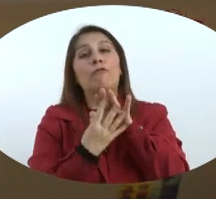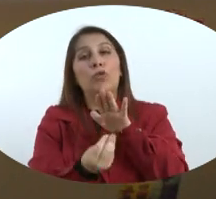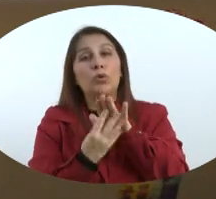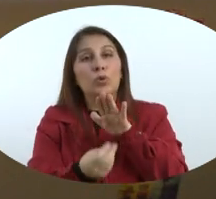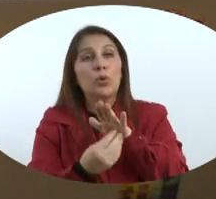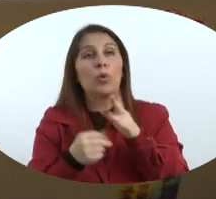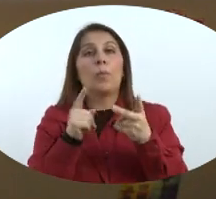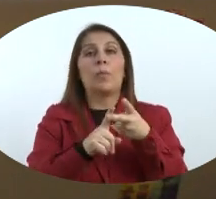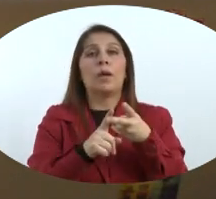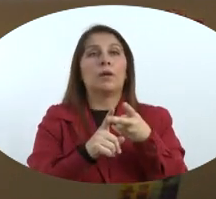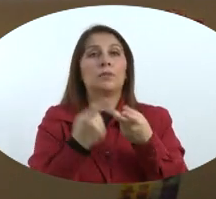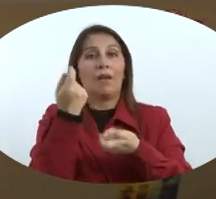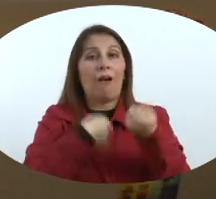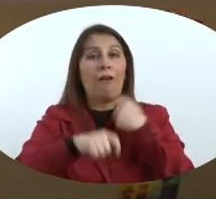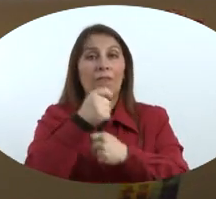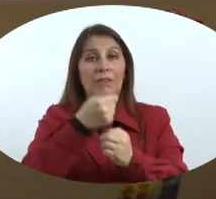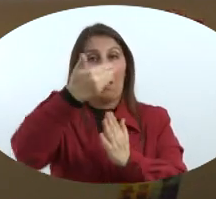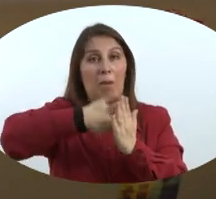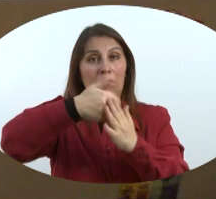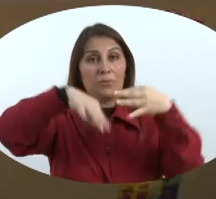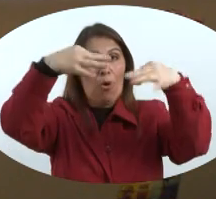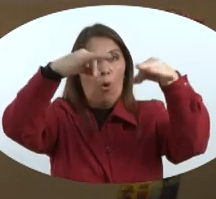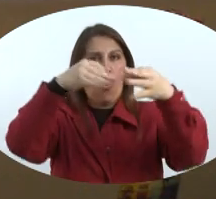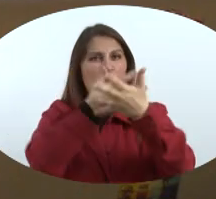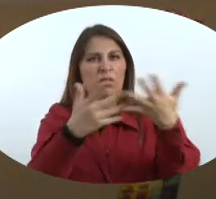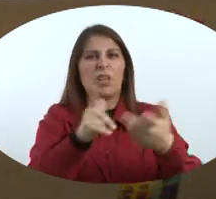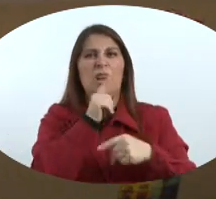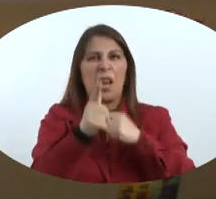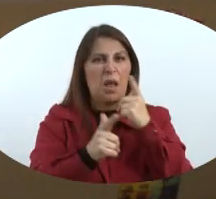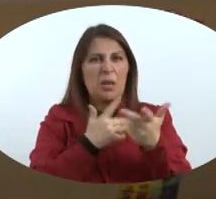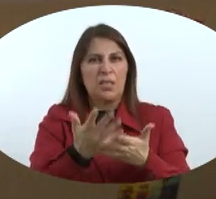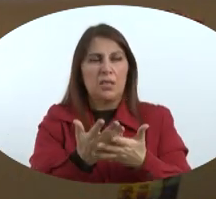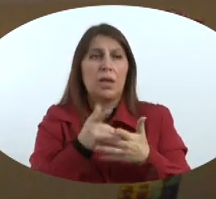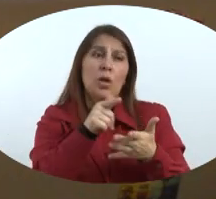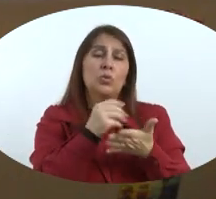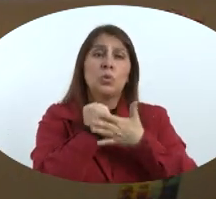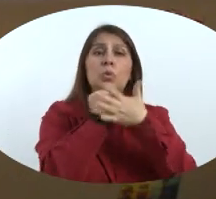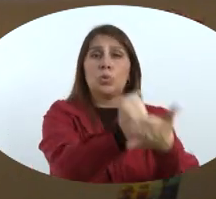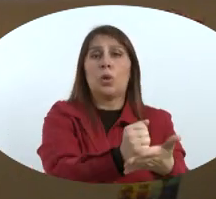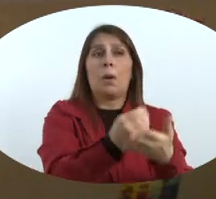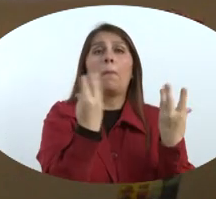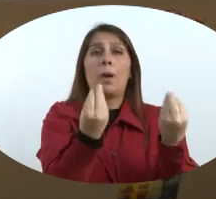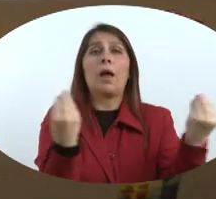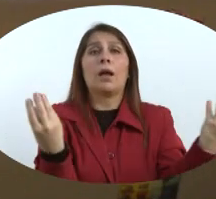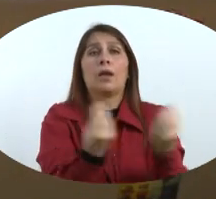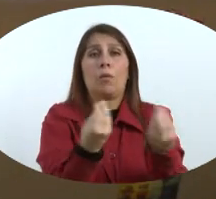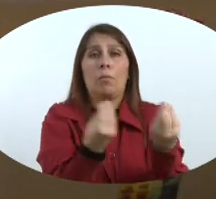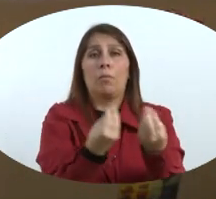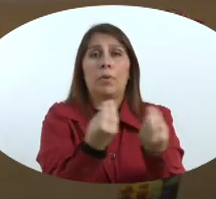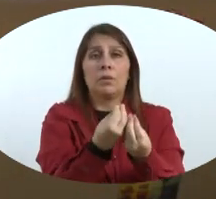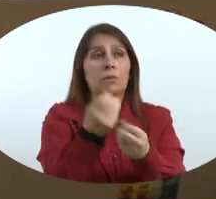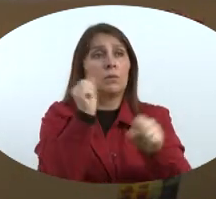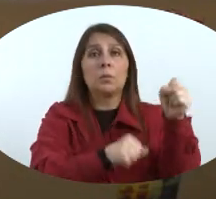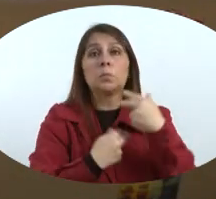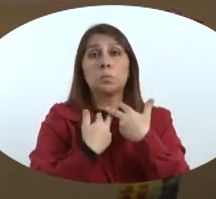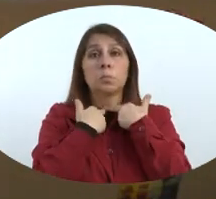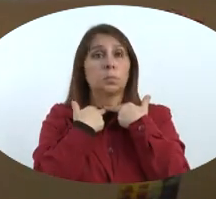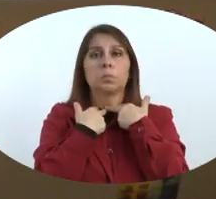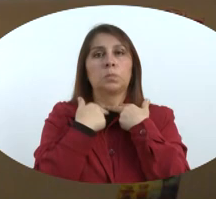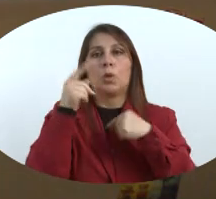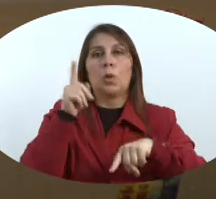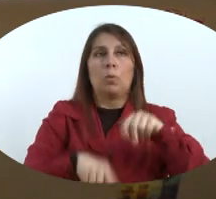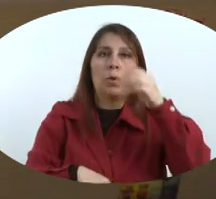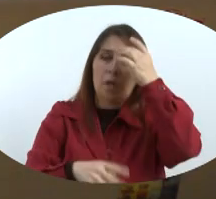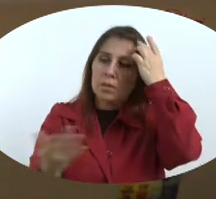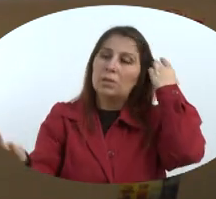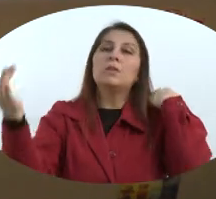fotocopiadoras podría ser una estrategia para colaborarle a nuestros compañeros que pues no pueden pues de cierto modo